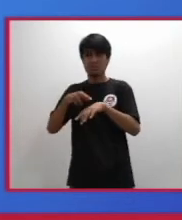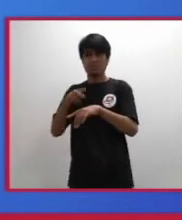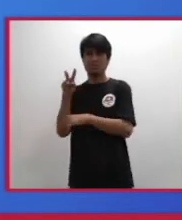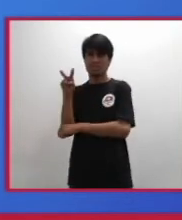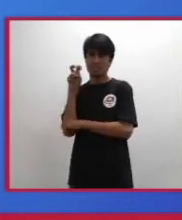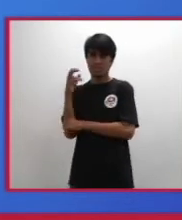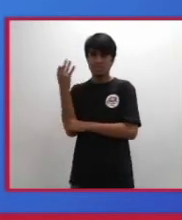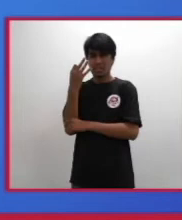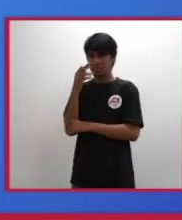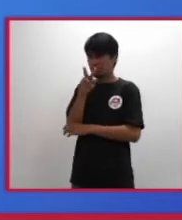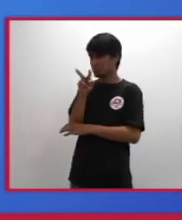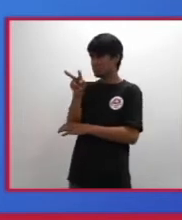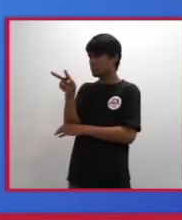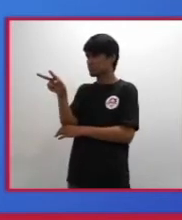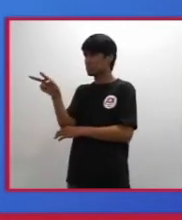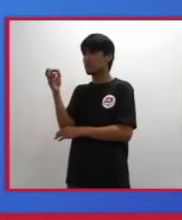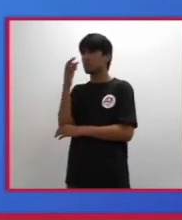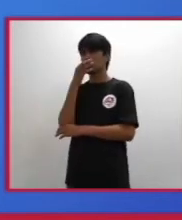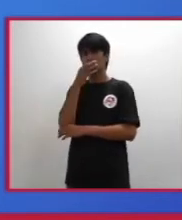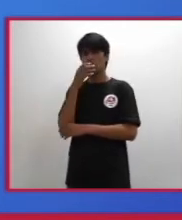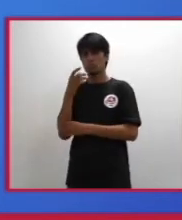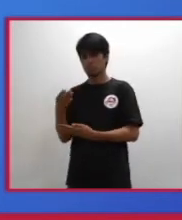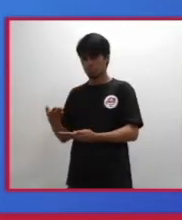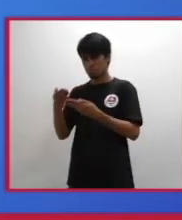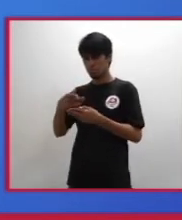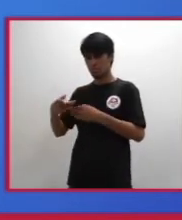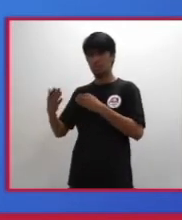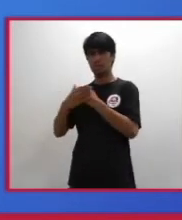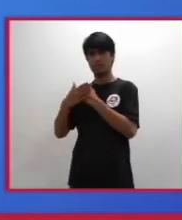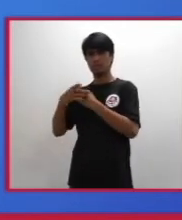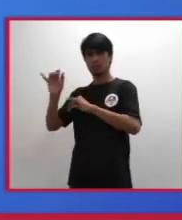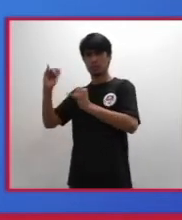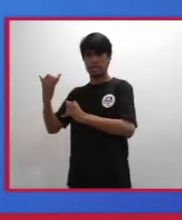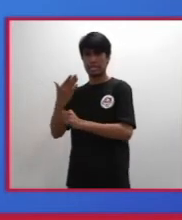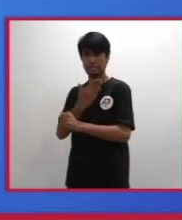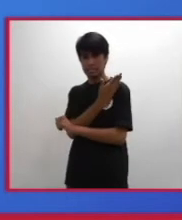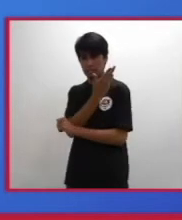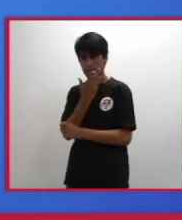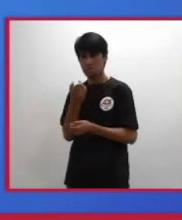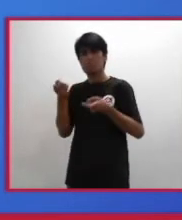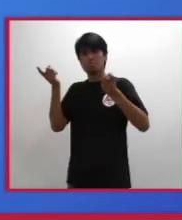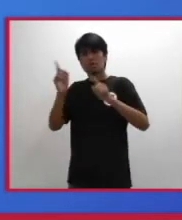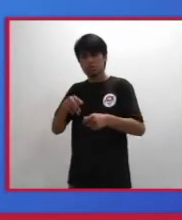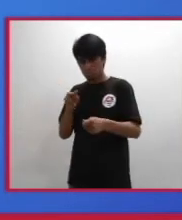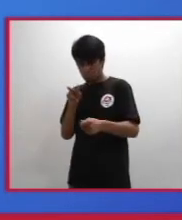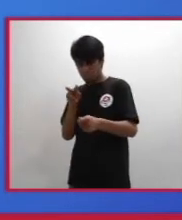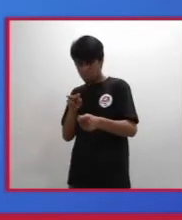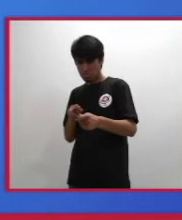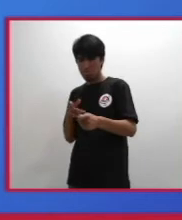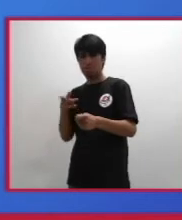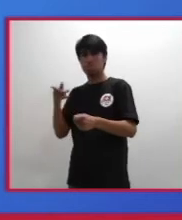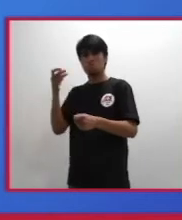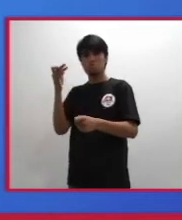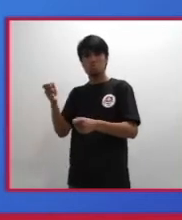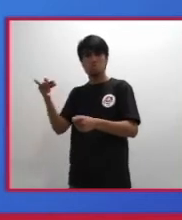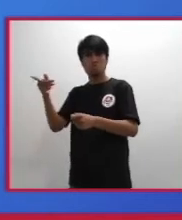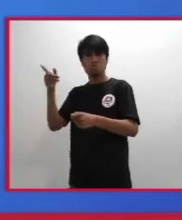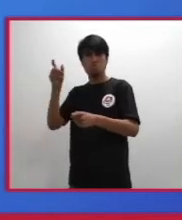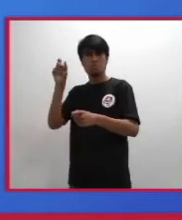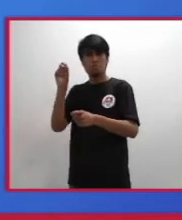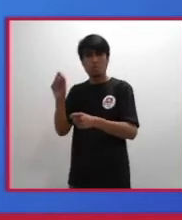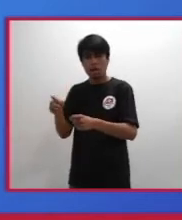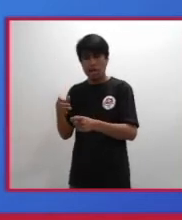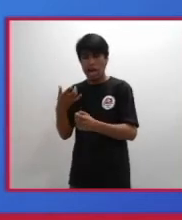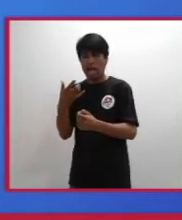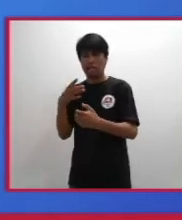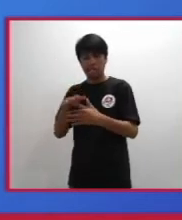tenemos que hacer como para poder identificar la causa, ¿verdad? Y también si el trabajo se realizó de acuerdo